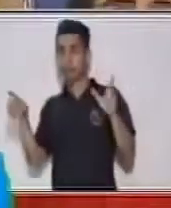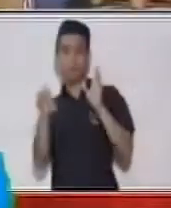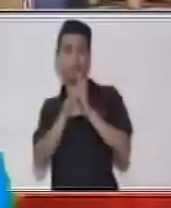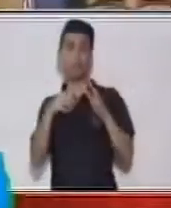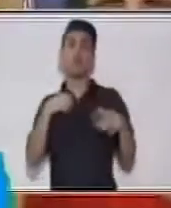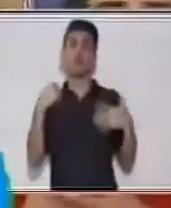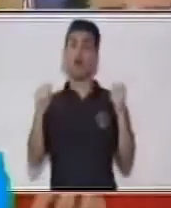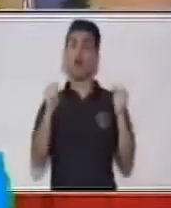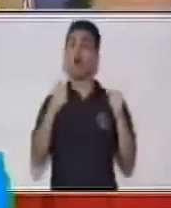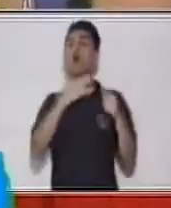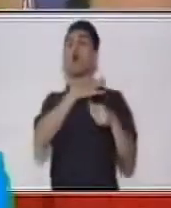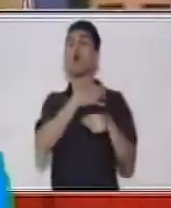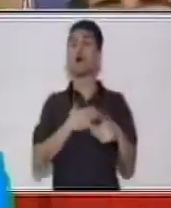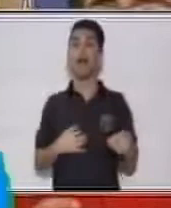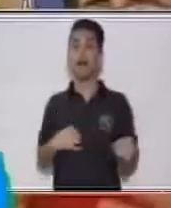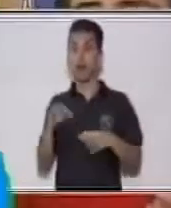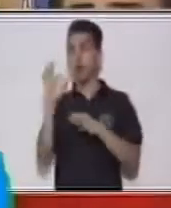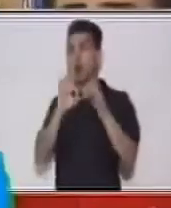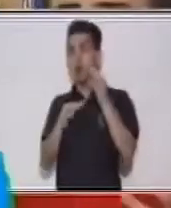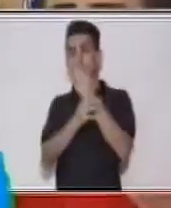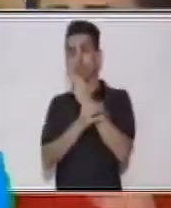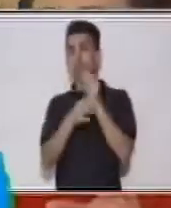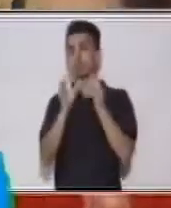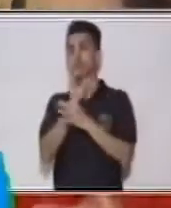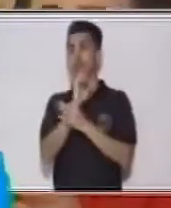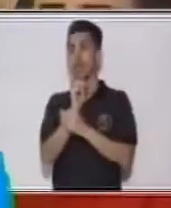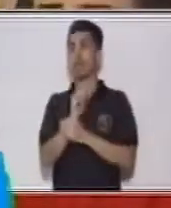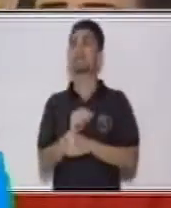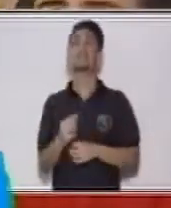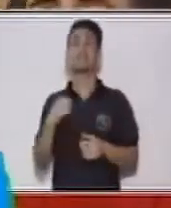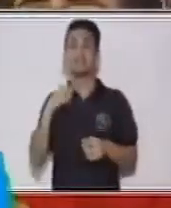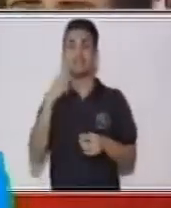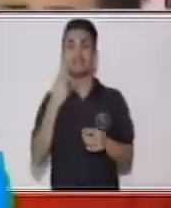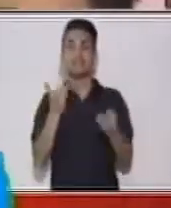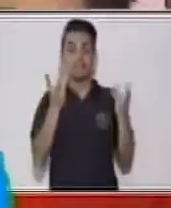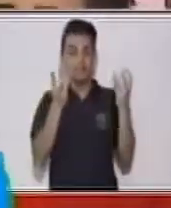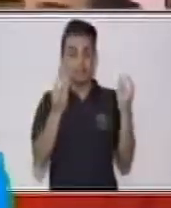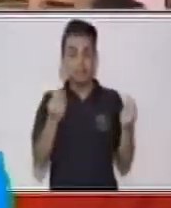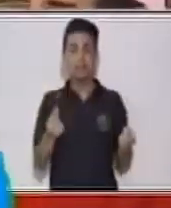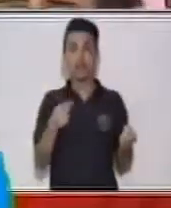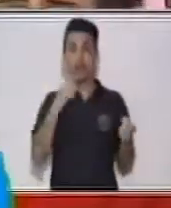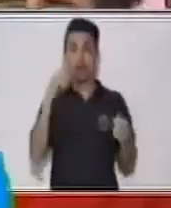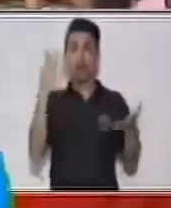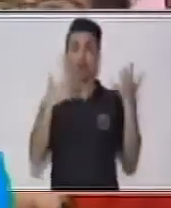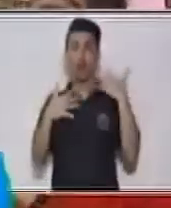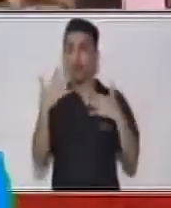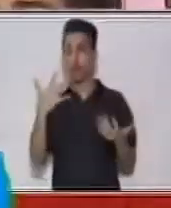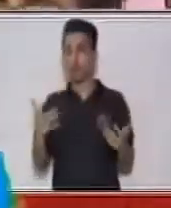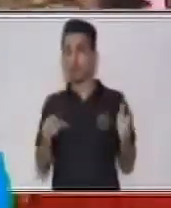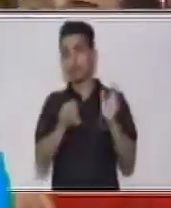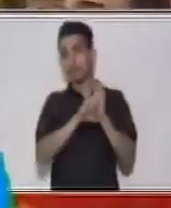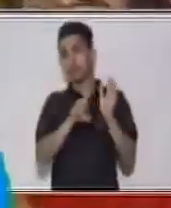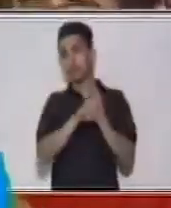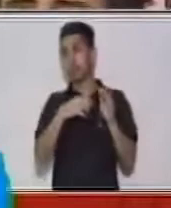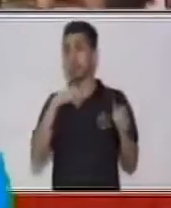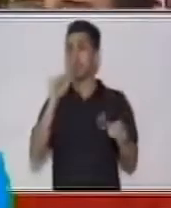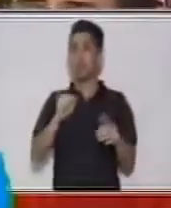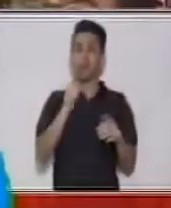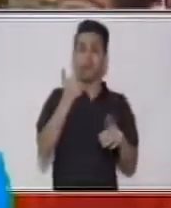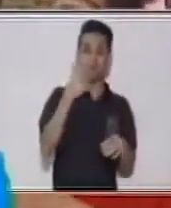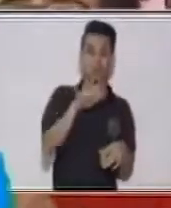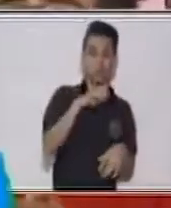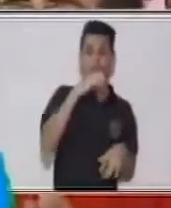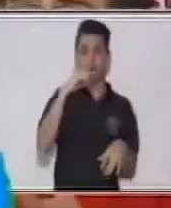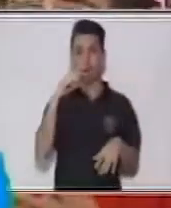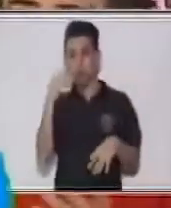o pulseras tratamos de hacer cuentas de colores por ejemplo podríamos tener un azul una roja una sol una